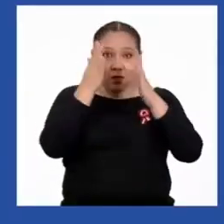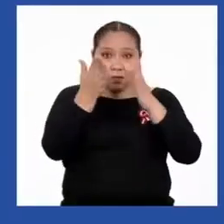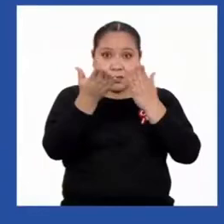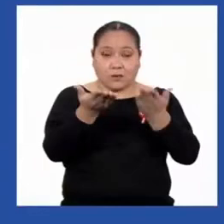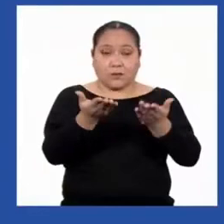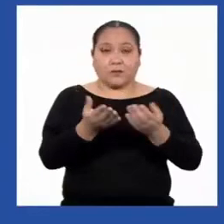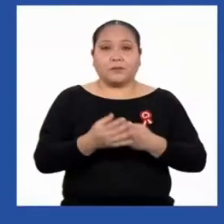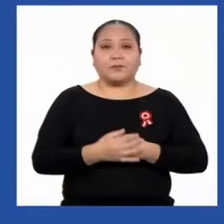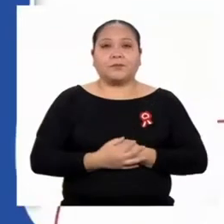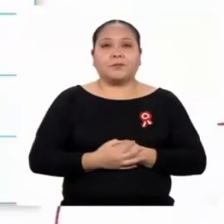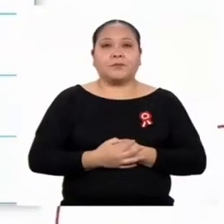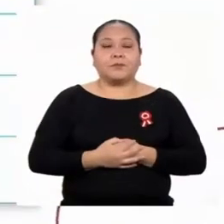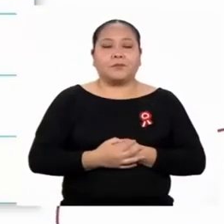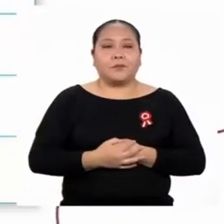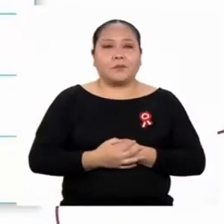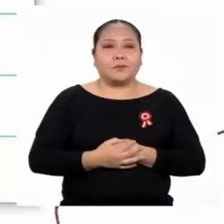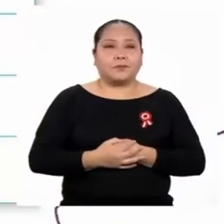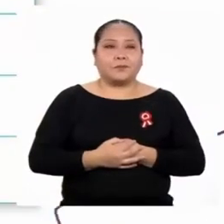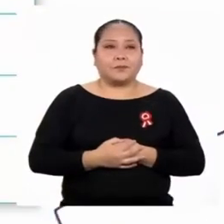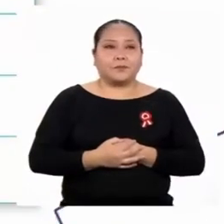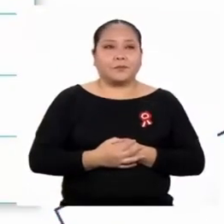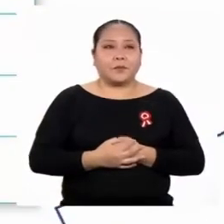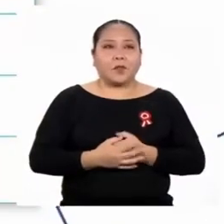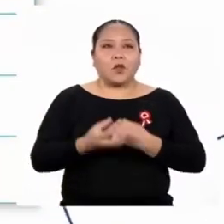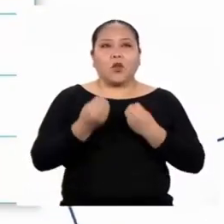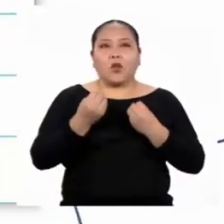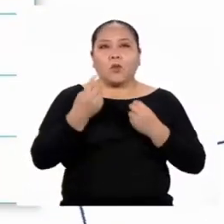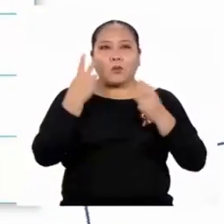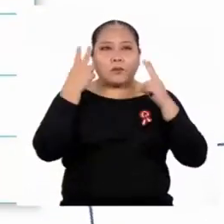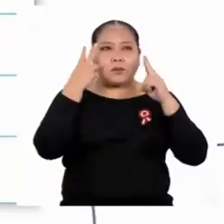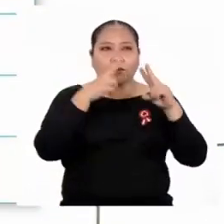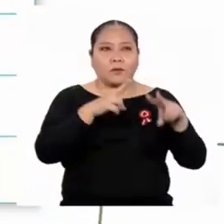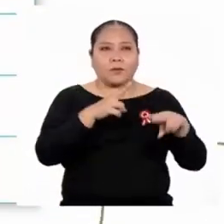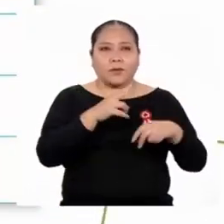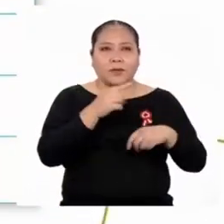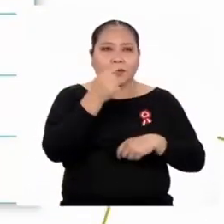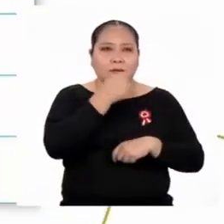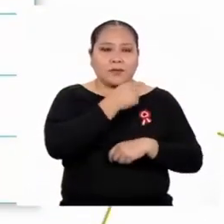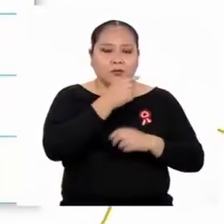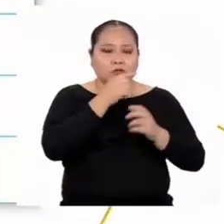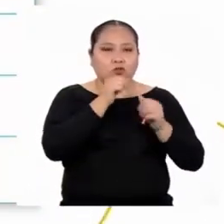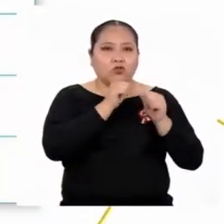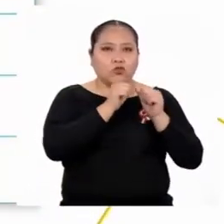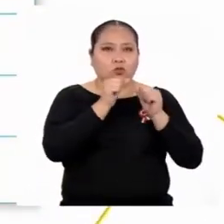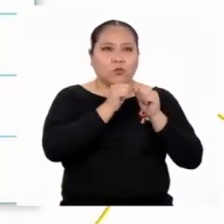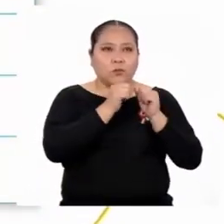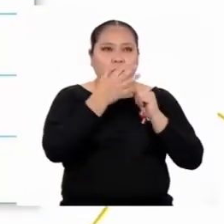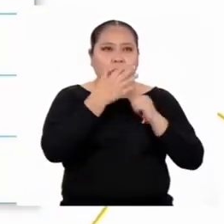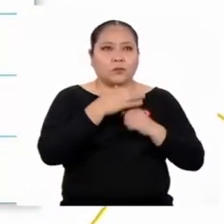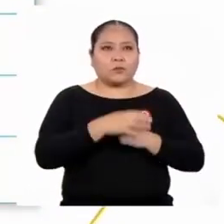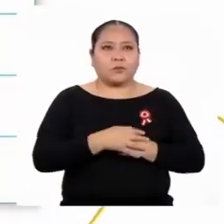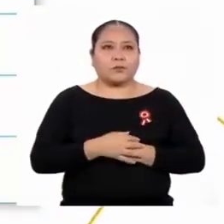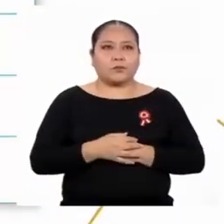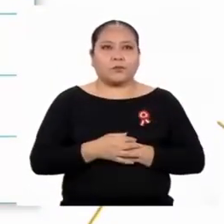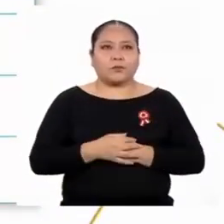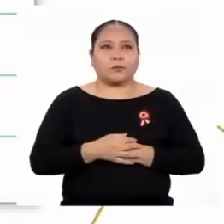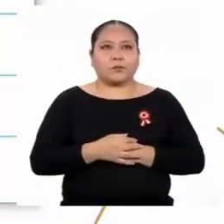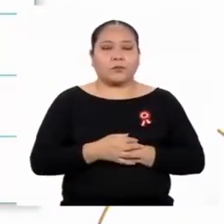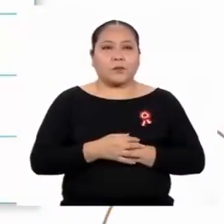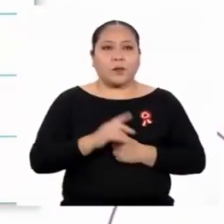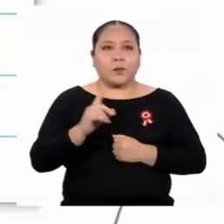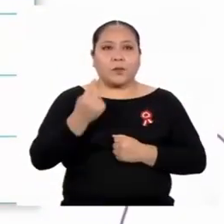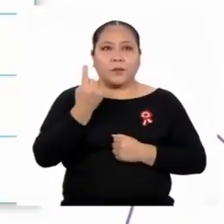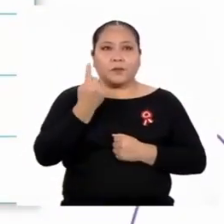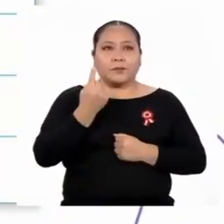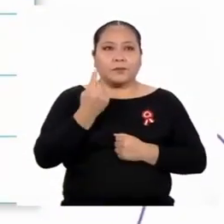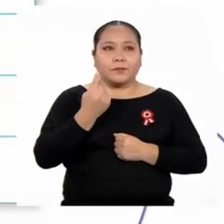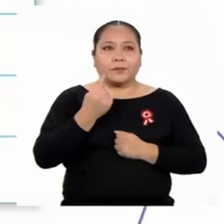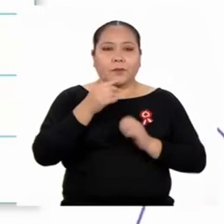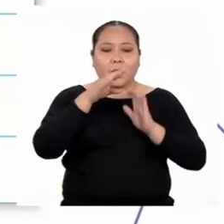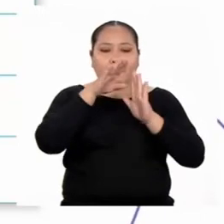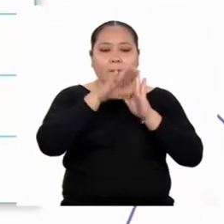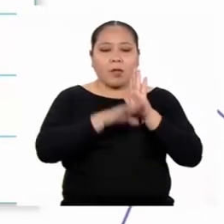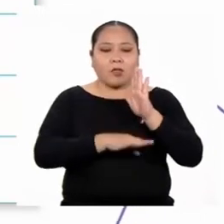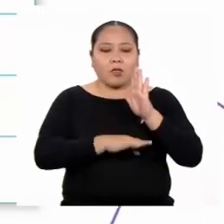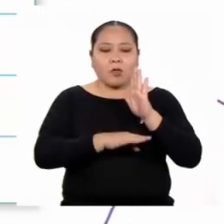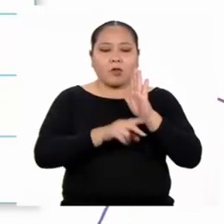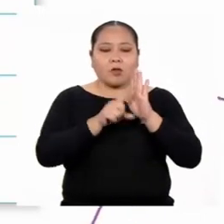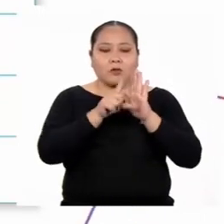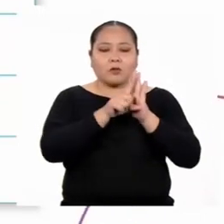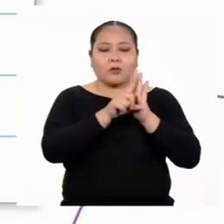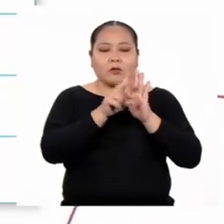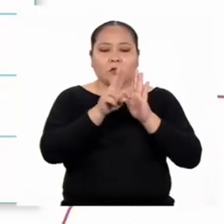atención. ¿Cómo se leen estas expresiones? En el primer caso se lee menor